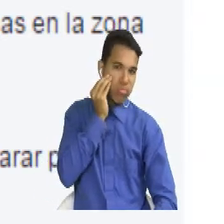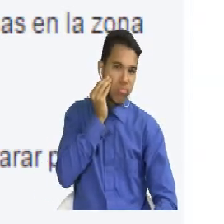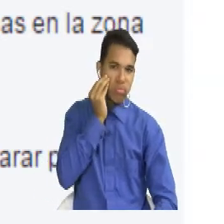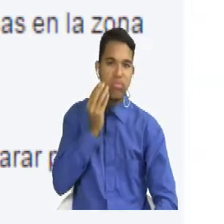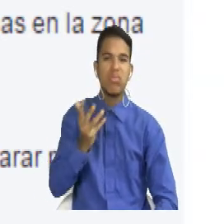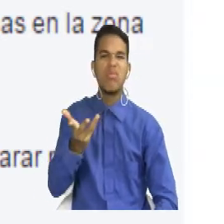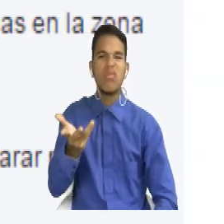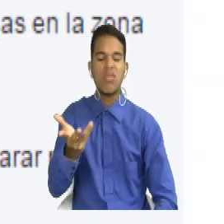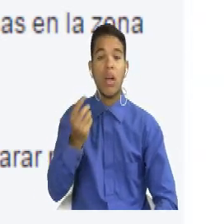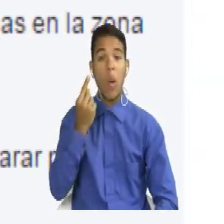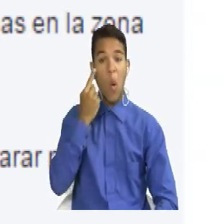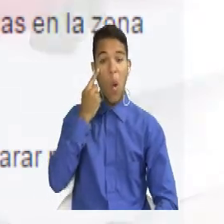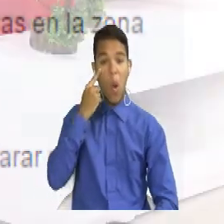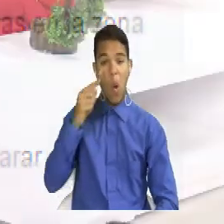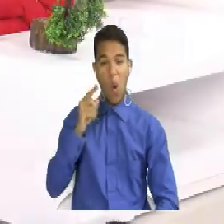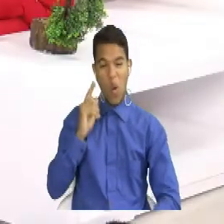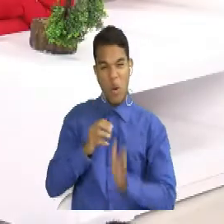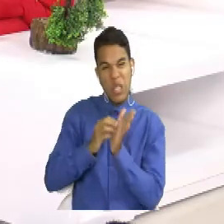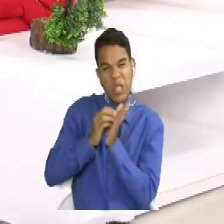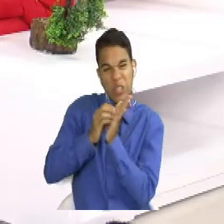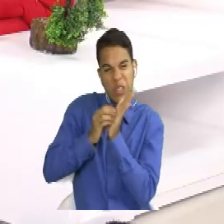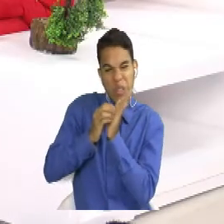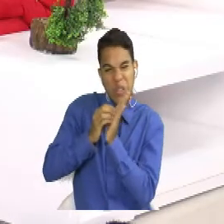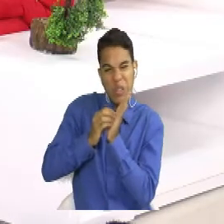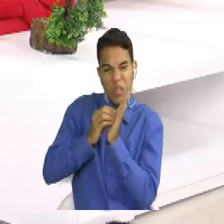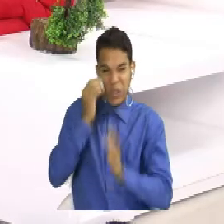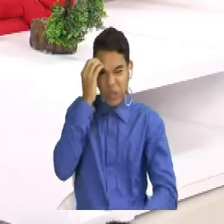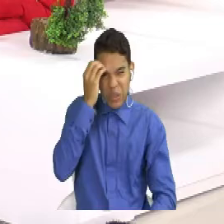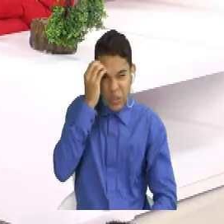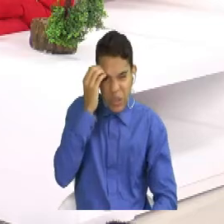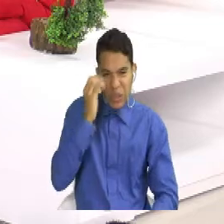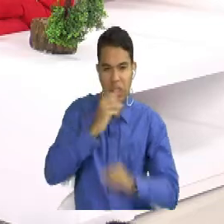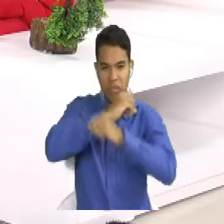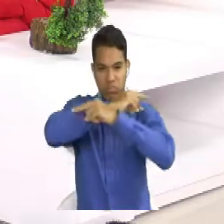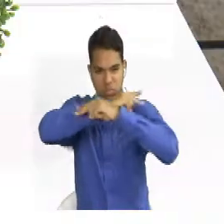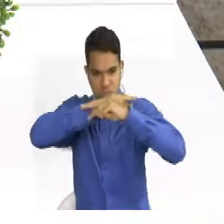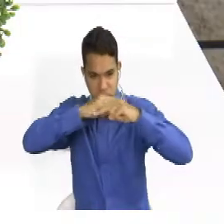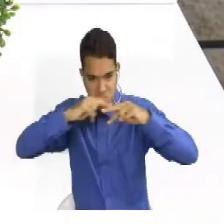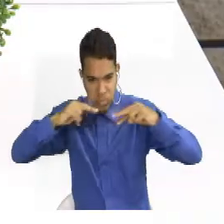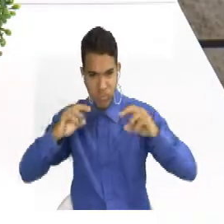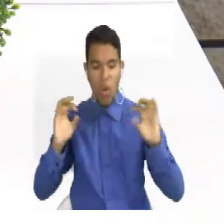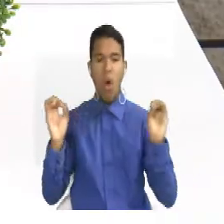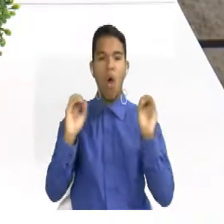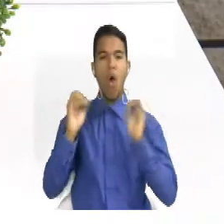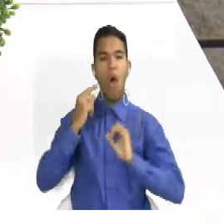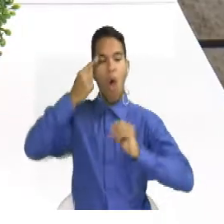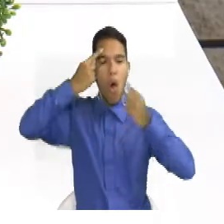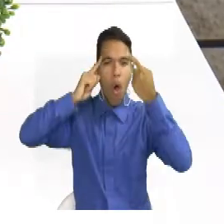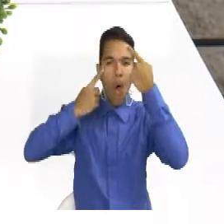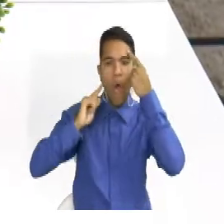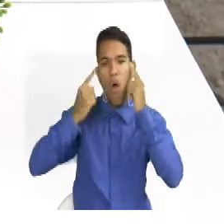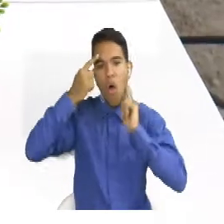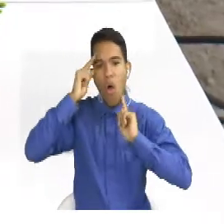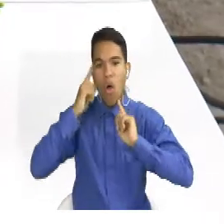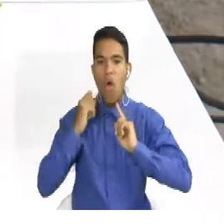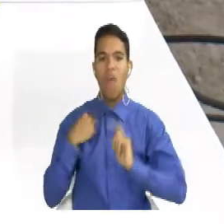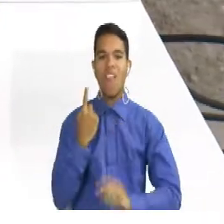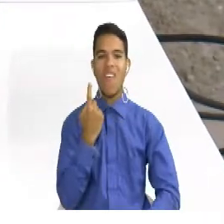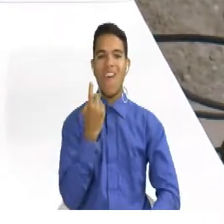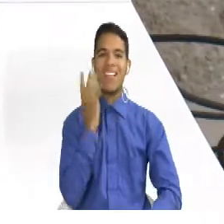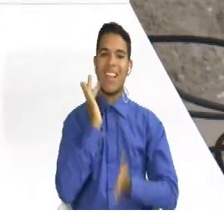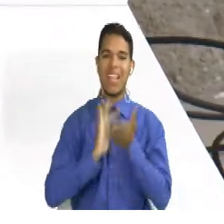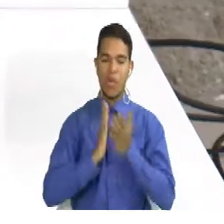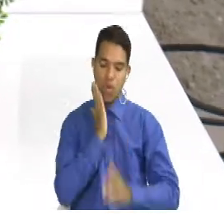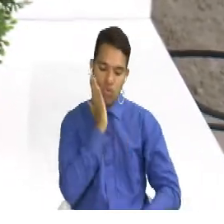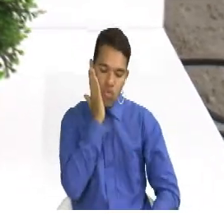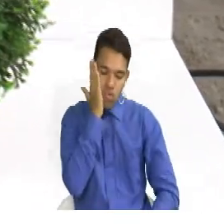de hongos. Estos se pueden adquirir en piscinas o muchas veces porque sudamos y no nos limpiamos el sudor del rostro, él se seca